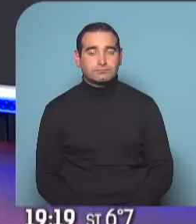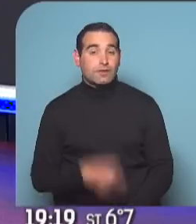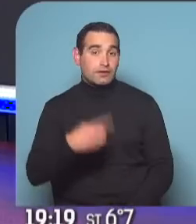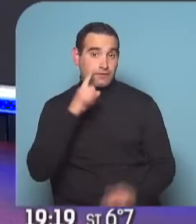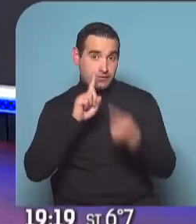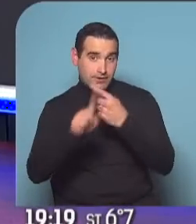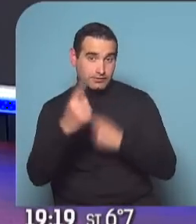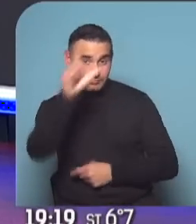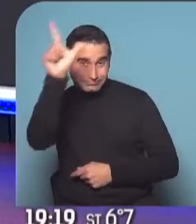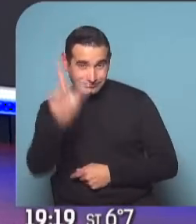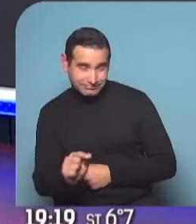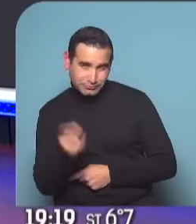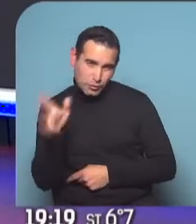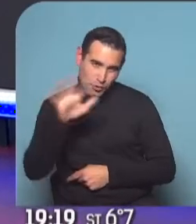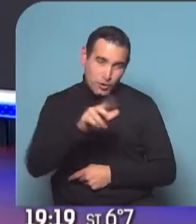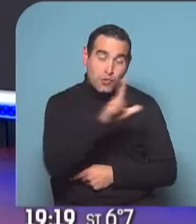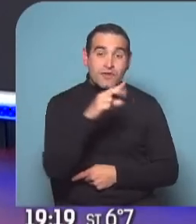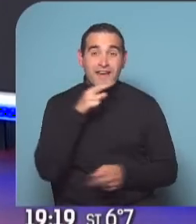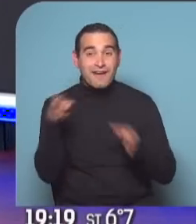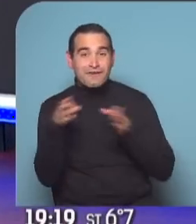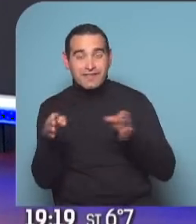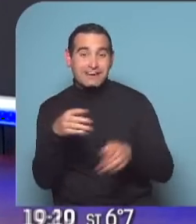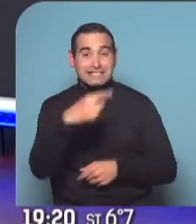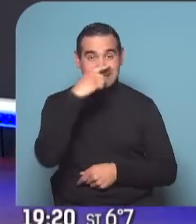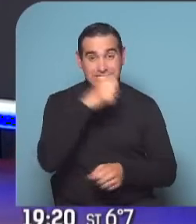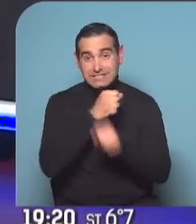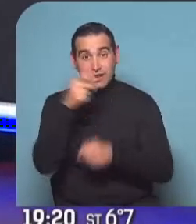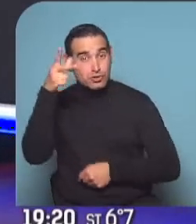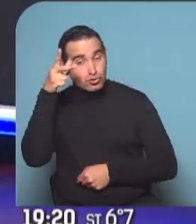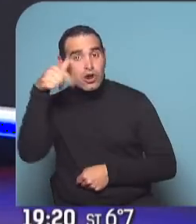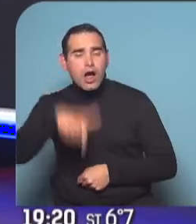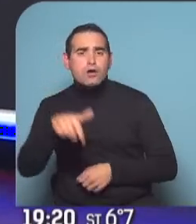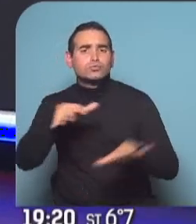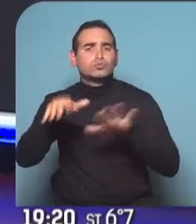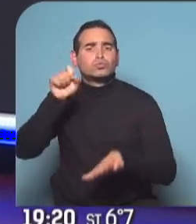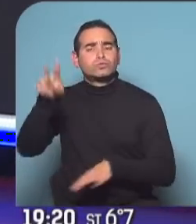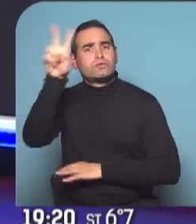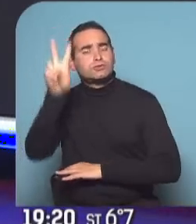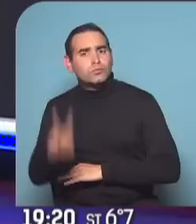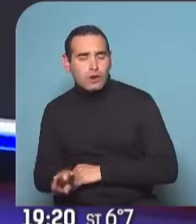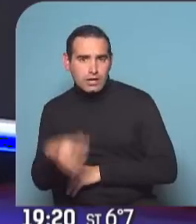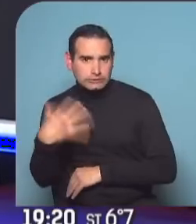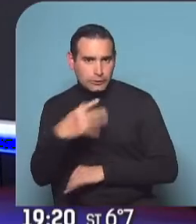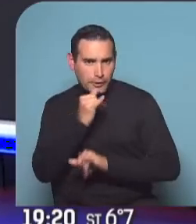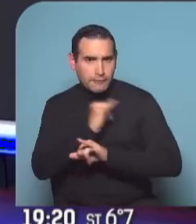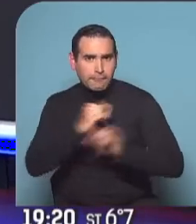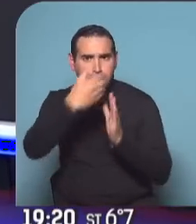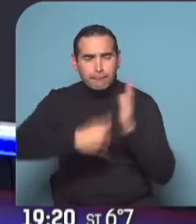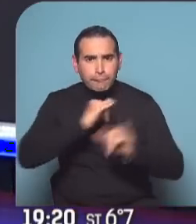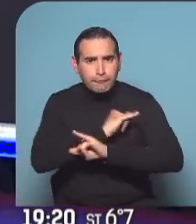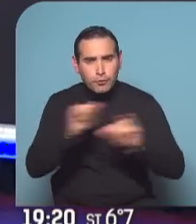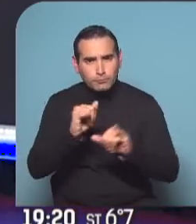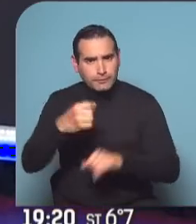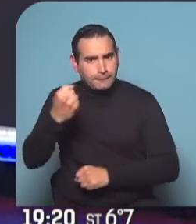vivo para todo el país, como todos los días de lunes a viernes, de 19 a 20. Nos vamos a la situación en Venezuela con el durísimo informe que presentó